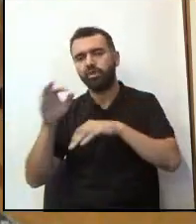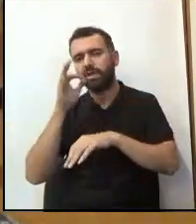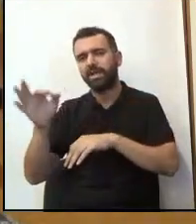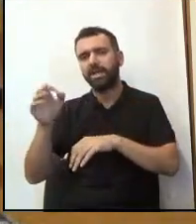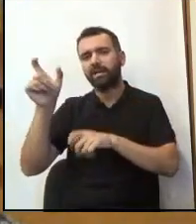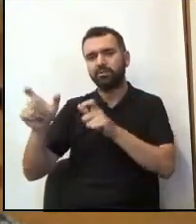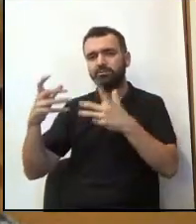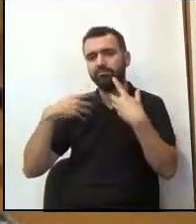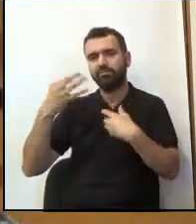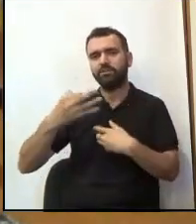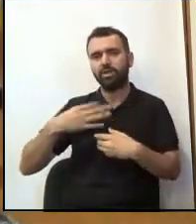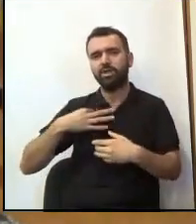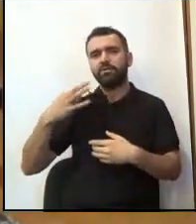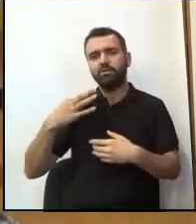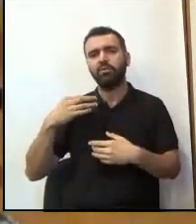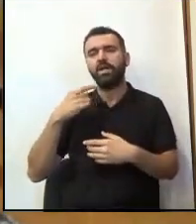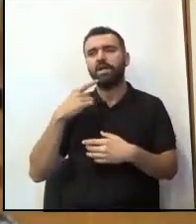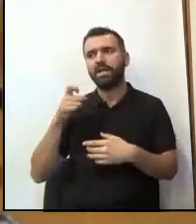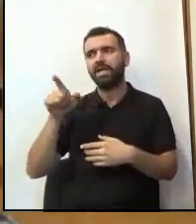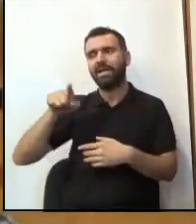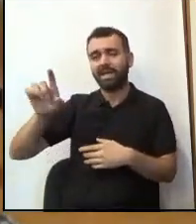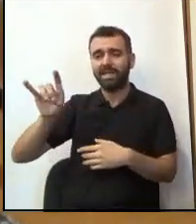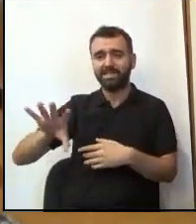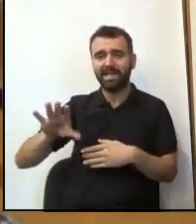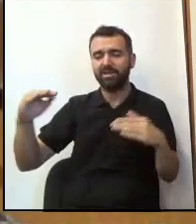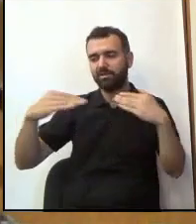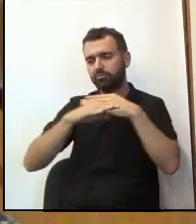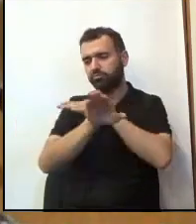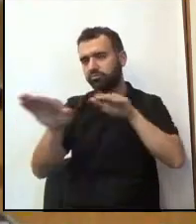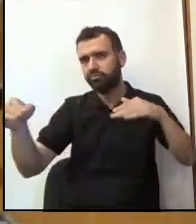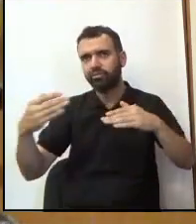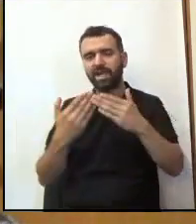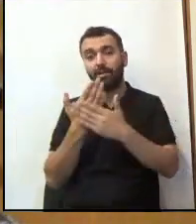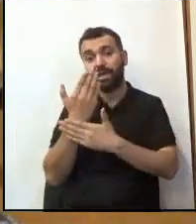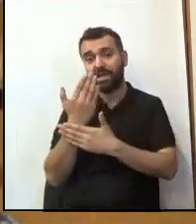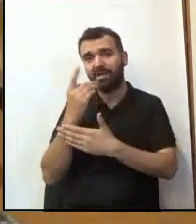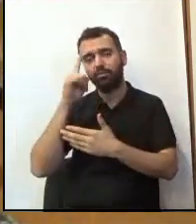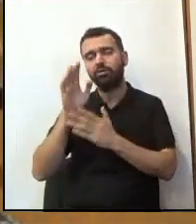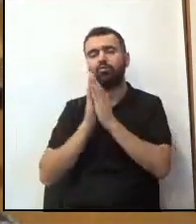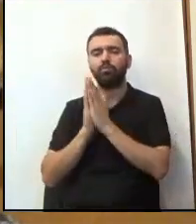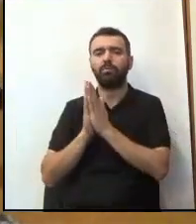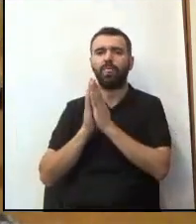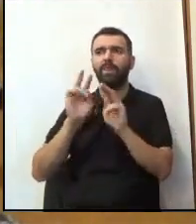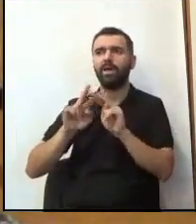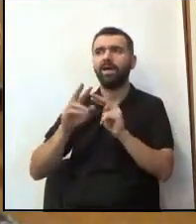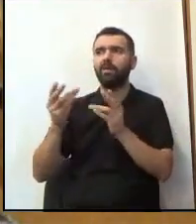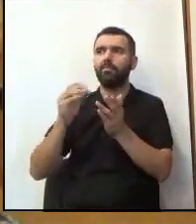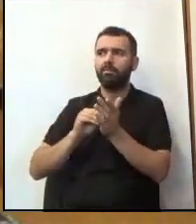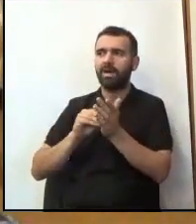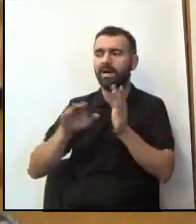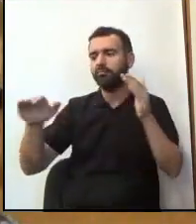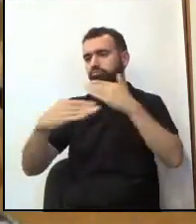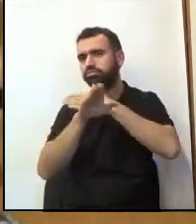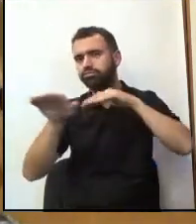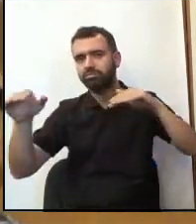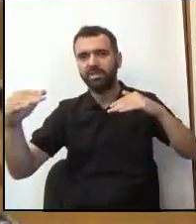seguridad ciudadana, que ellas saben que hacen rondas en las mañanas, pero que por favor hagan más rondas en las tardes y en